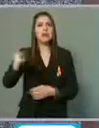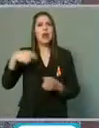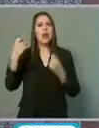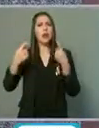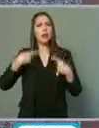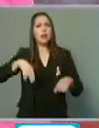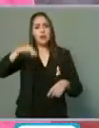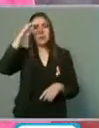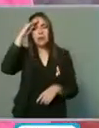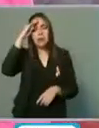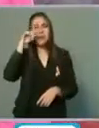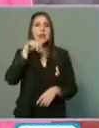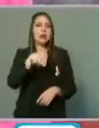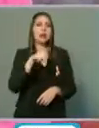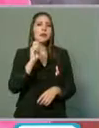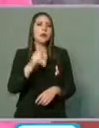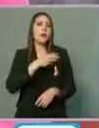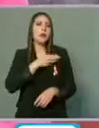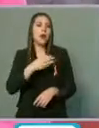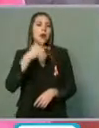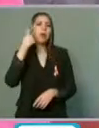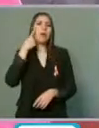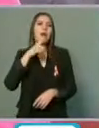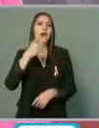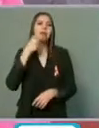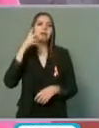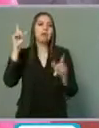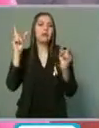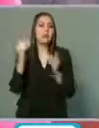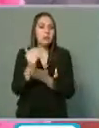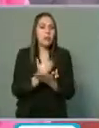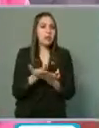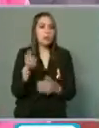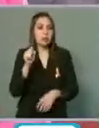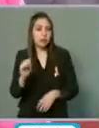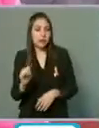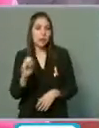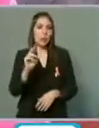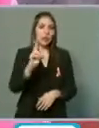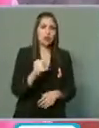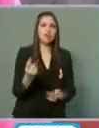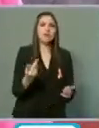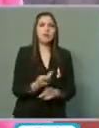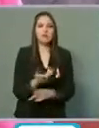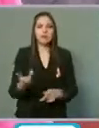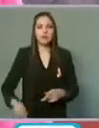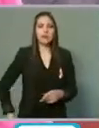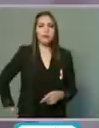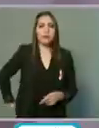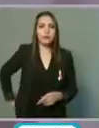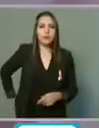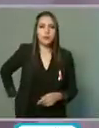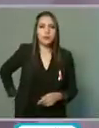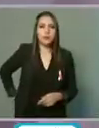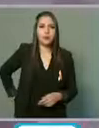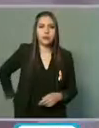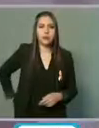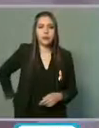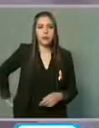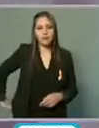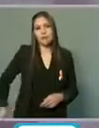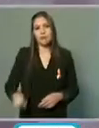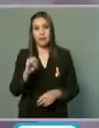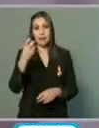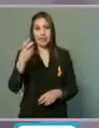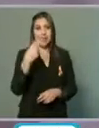menos dañina, más divertida, más práctica, pero bueno, ¿es, no es? ¿Qué pasó? El cigarro electrónico, como bien dices, está muy presente